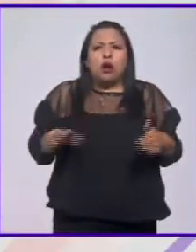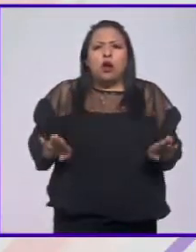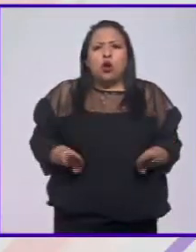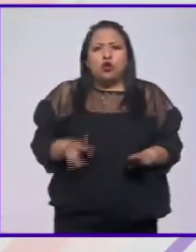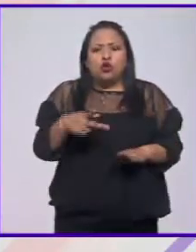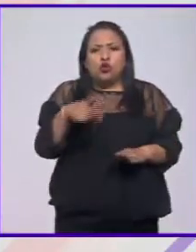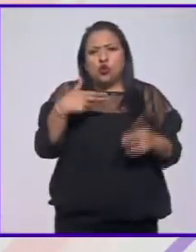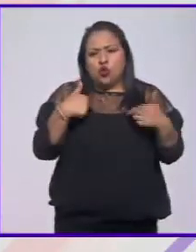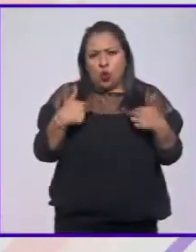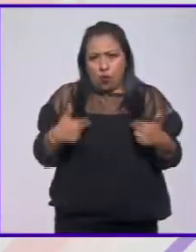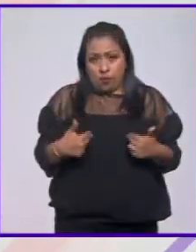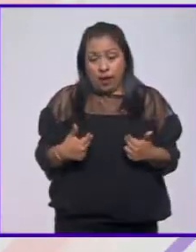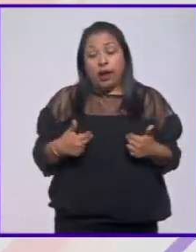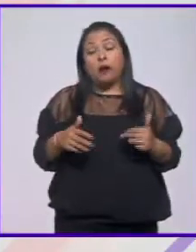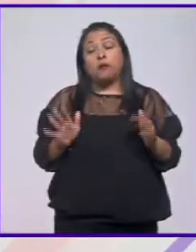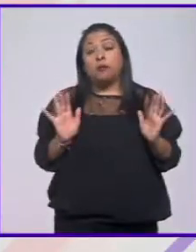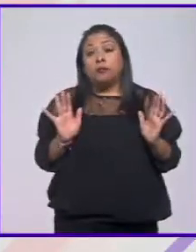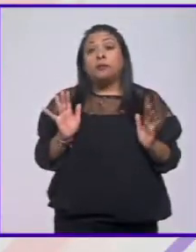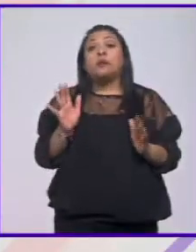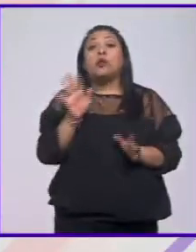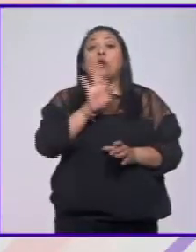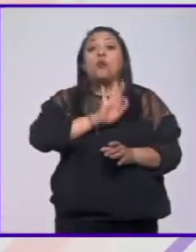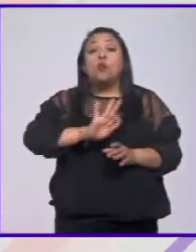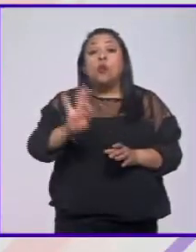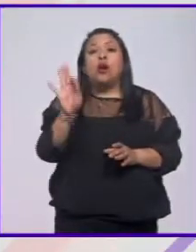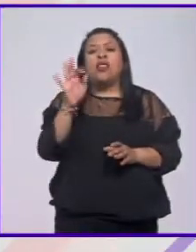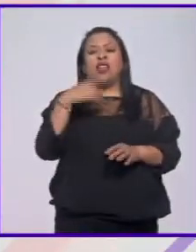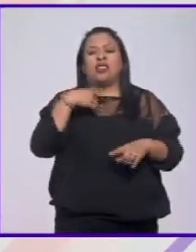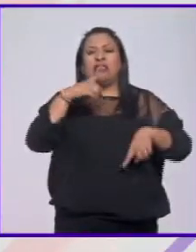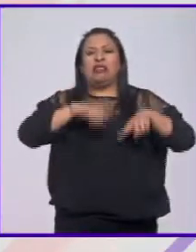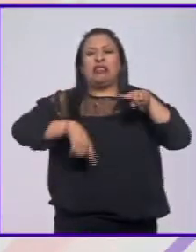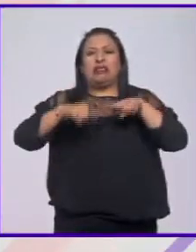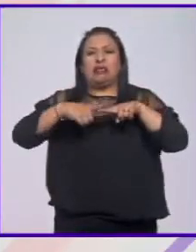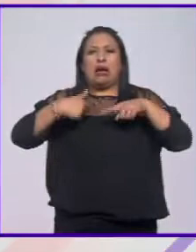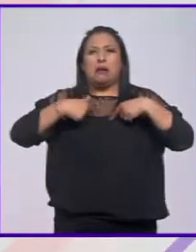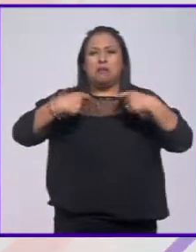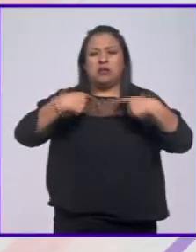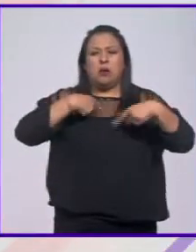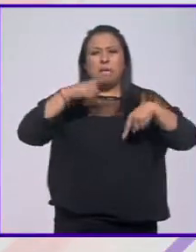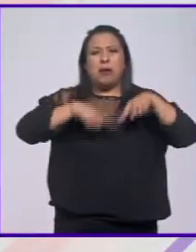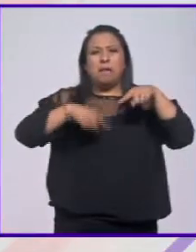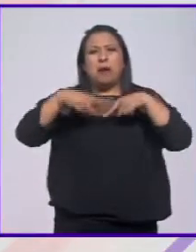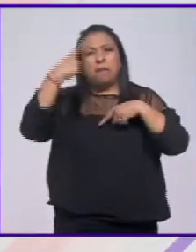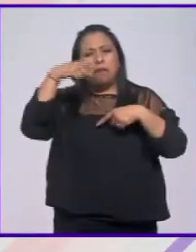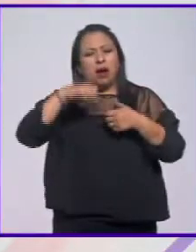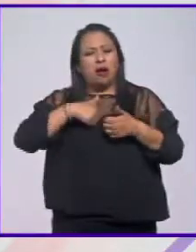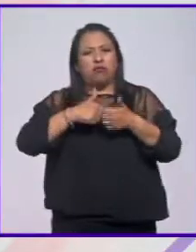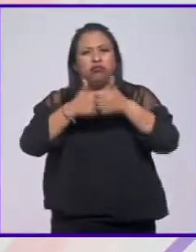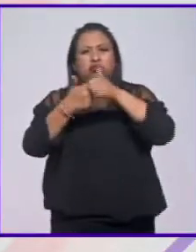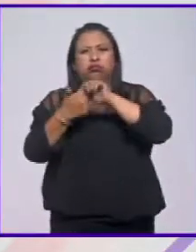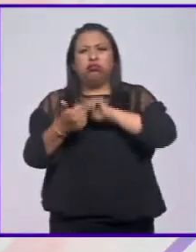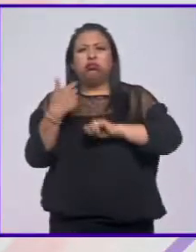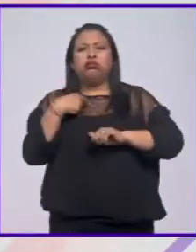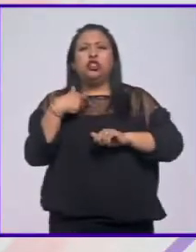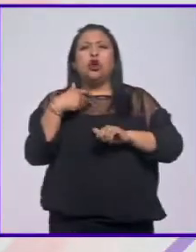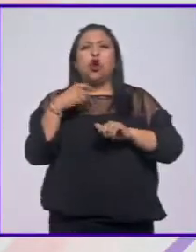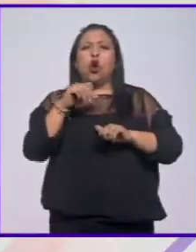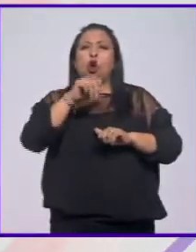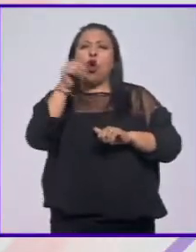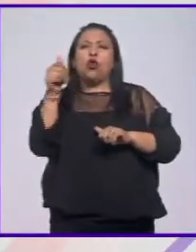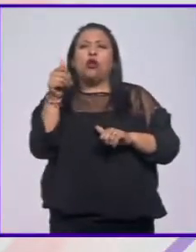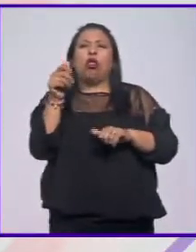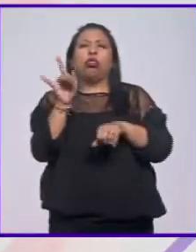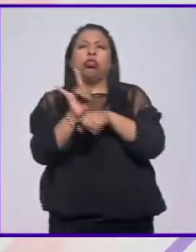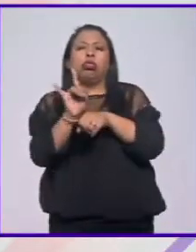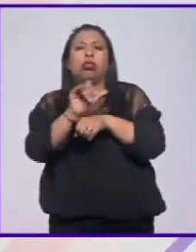comportamiento humano, ser un capaz de despojarse de sí mismo para interpretar a otra persona, a